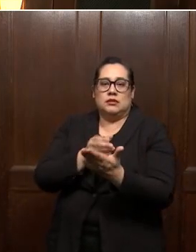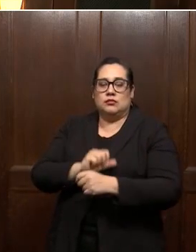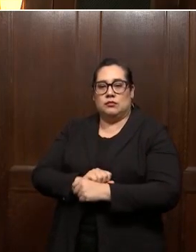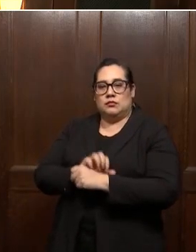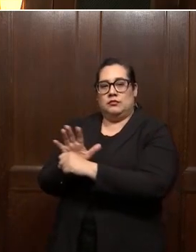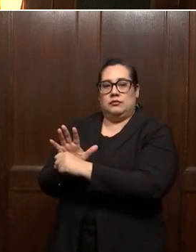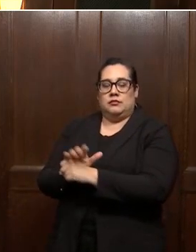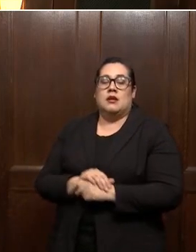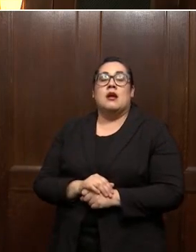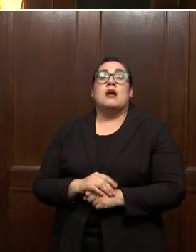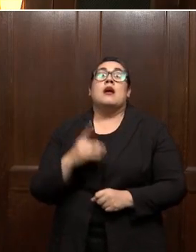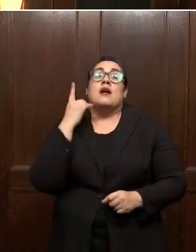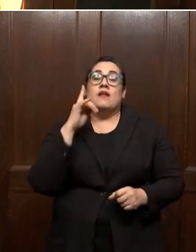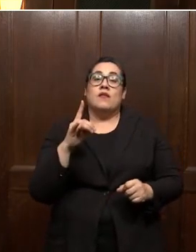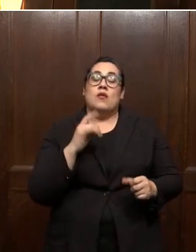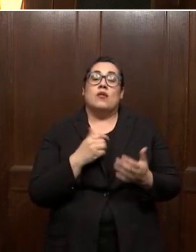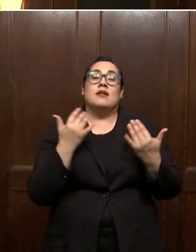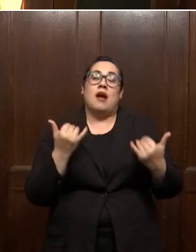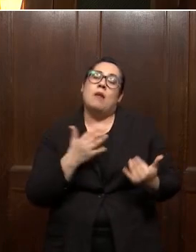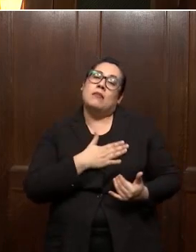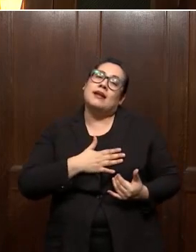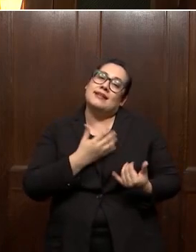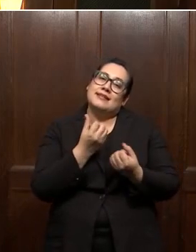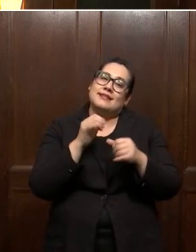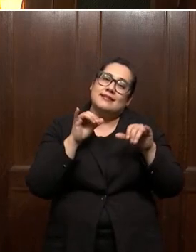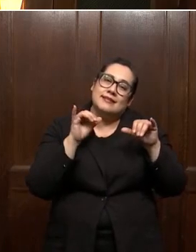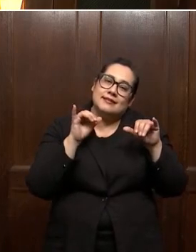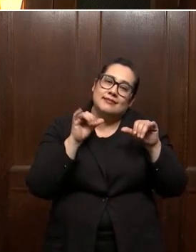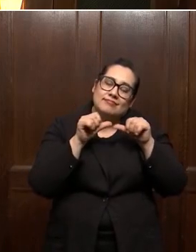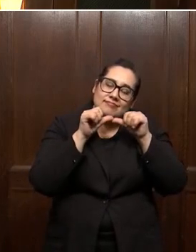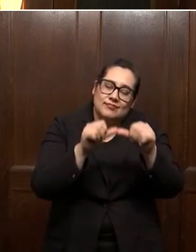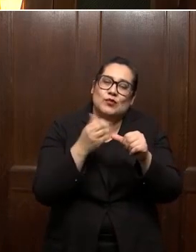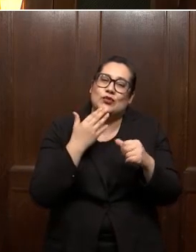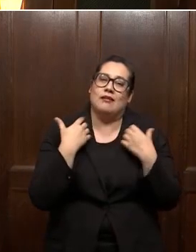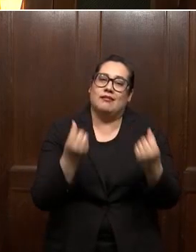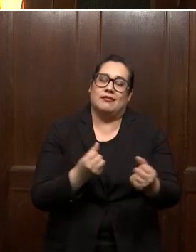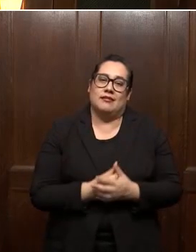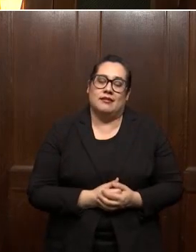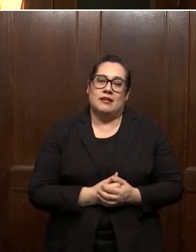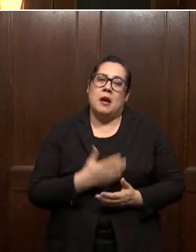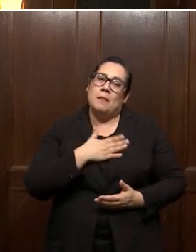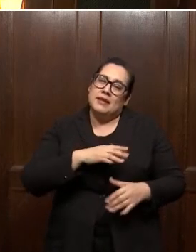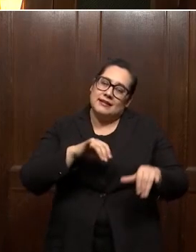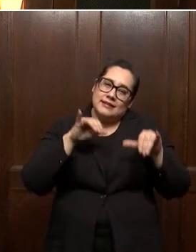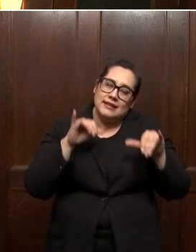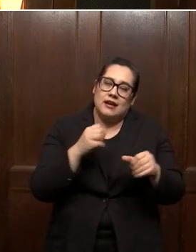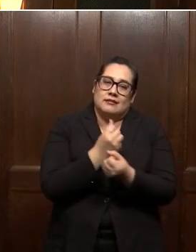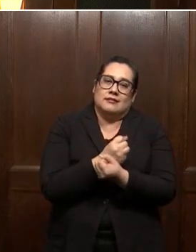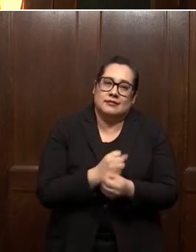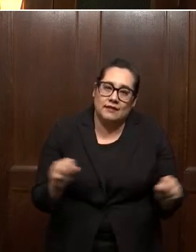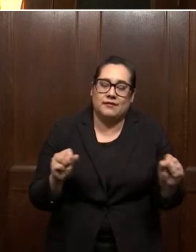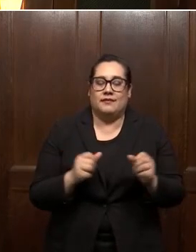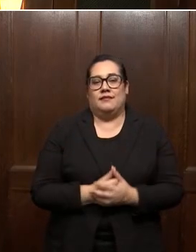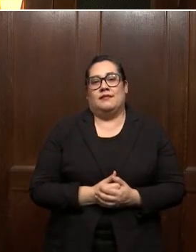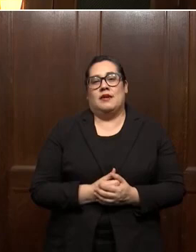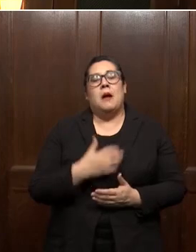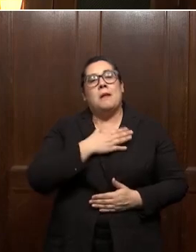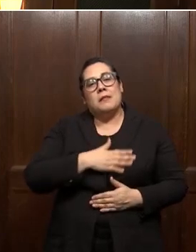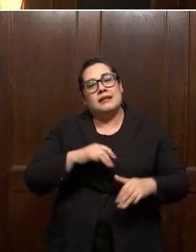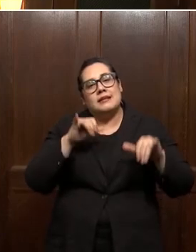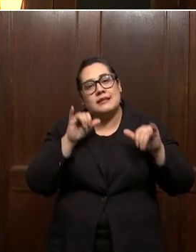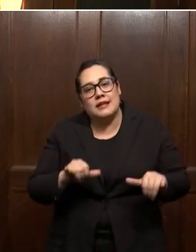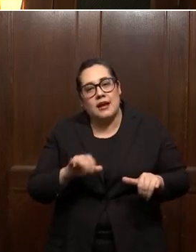coronavirus. Entonces, quédense en buena salud, quédense protegidos,